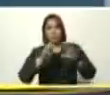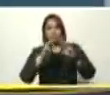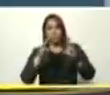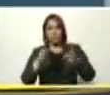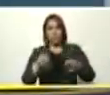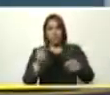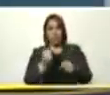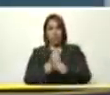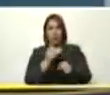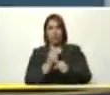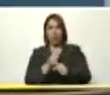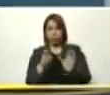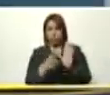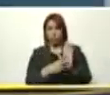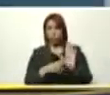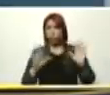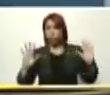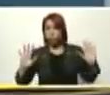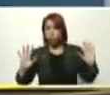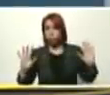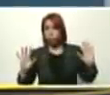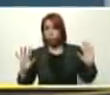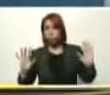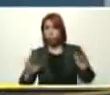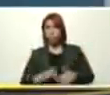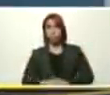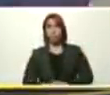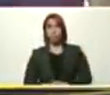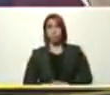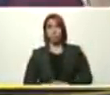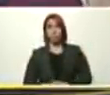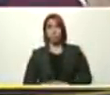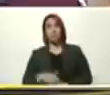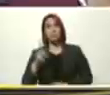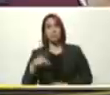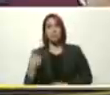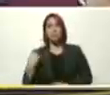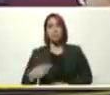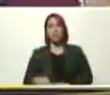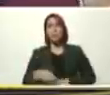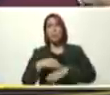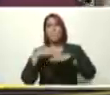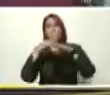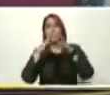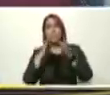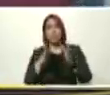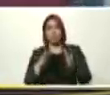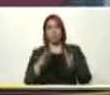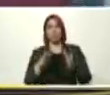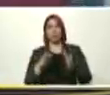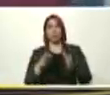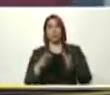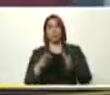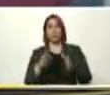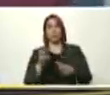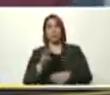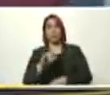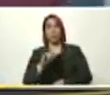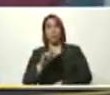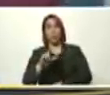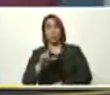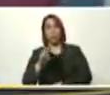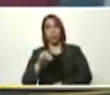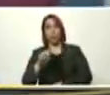trabajo, ¿verdad? ¿Sí, señor? Bueno, también por aquí tenemos a los ministros, al ministro Wilmer Castro